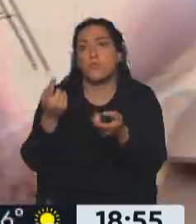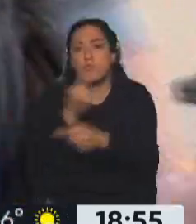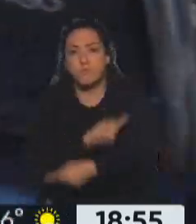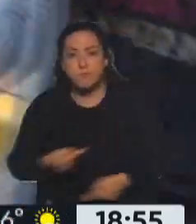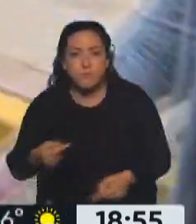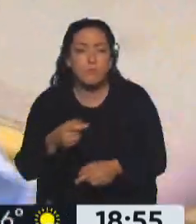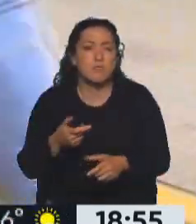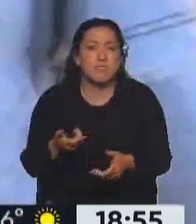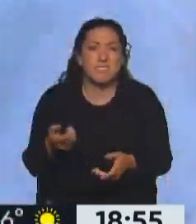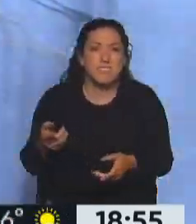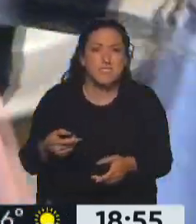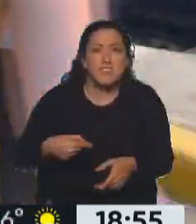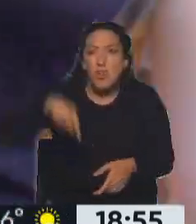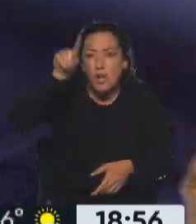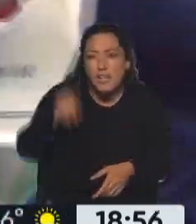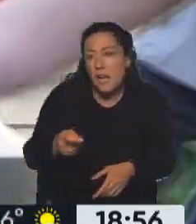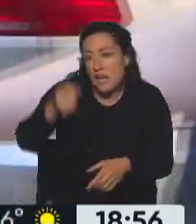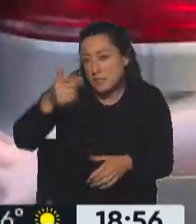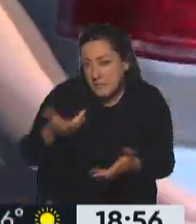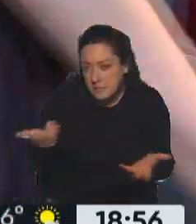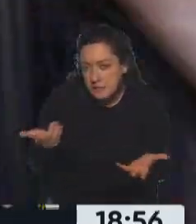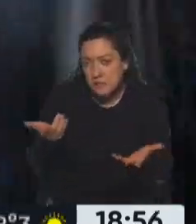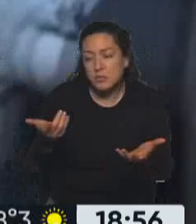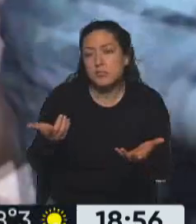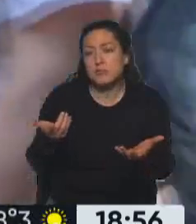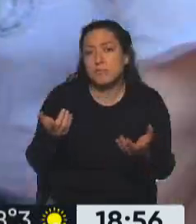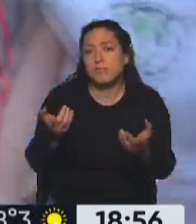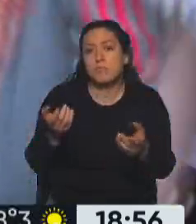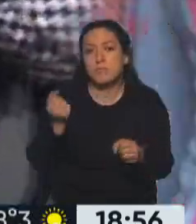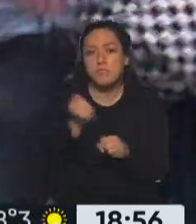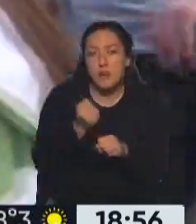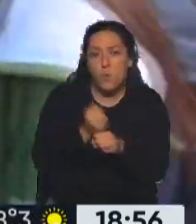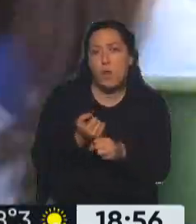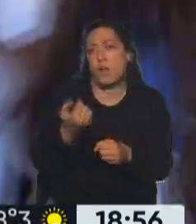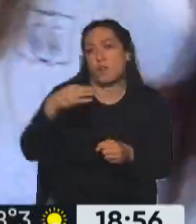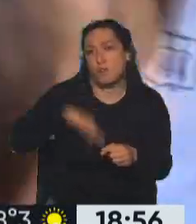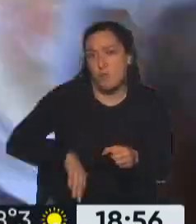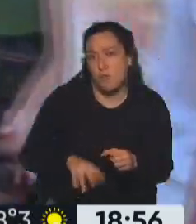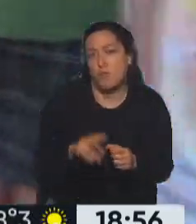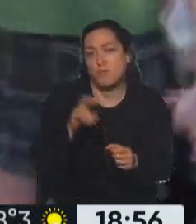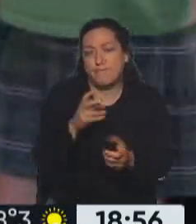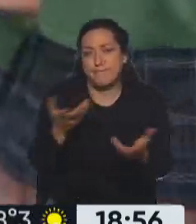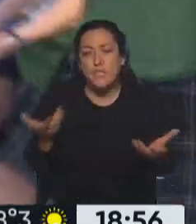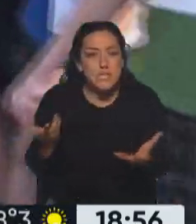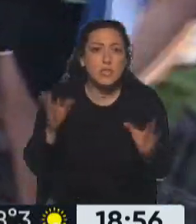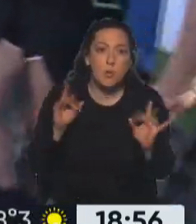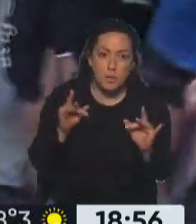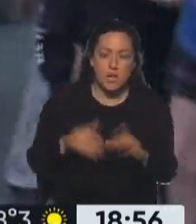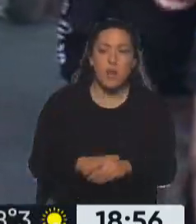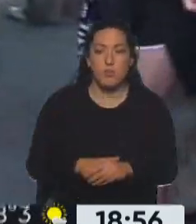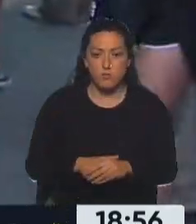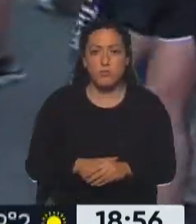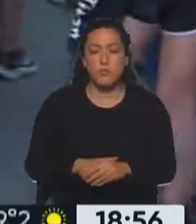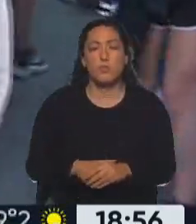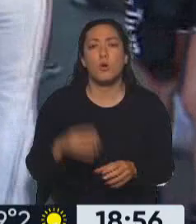viven casi todo su día y su fuente de ganancia. Y es muy complicado. ¿Cuánto hace que